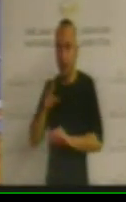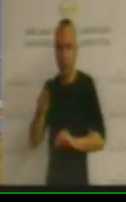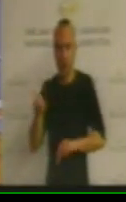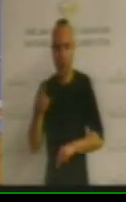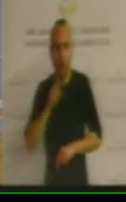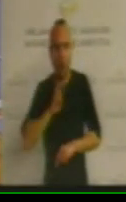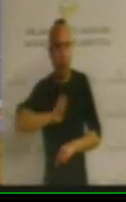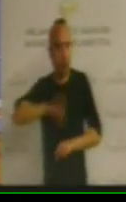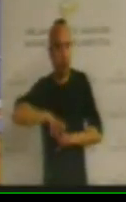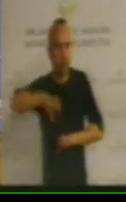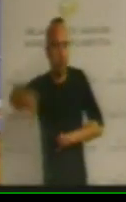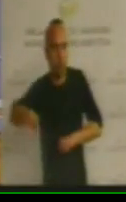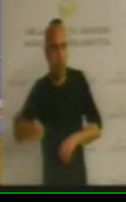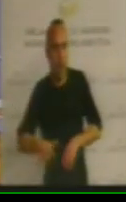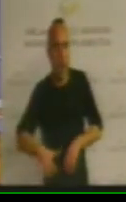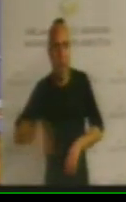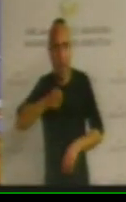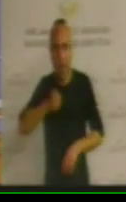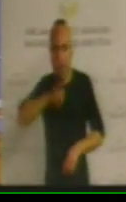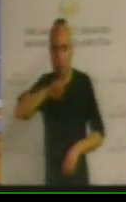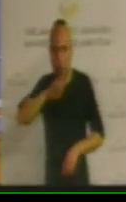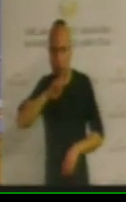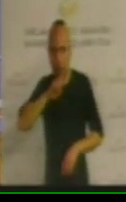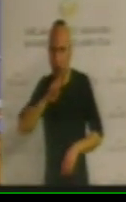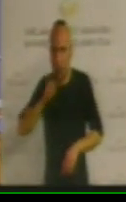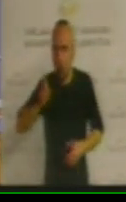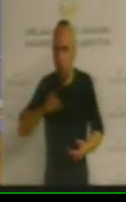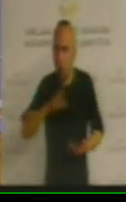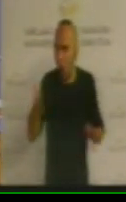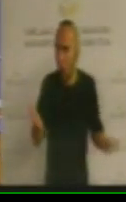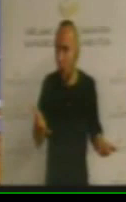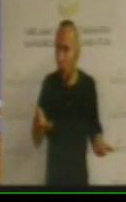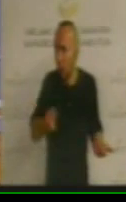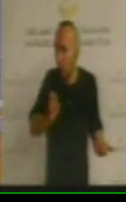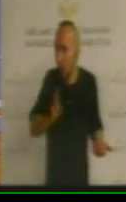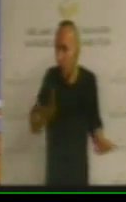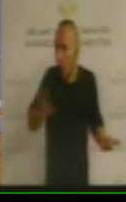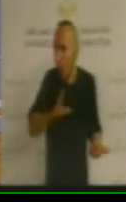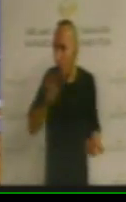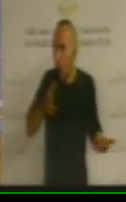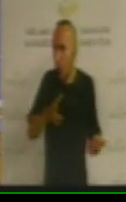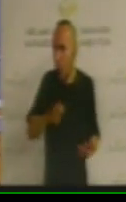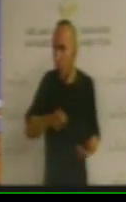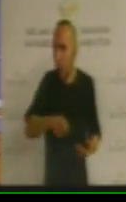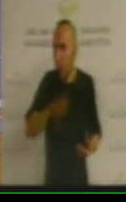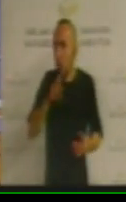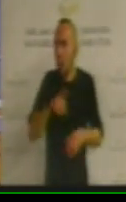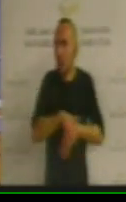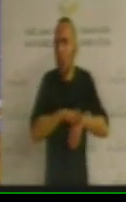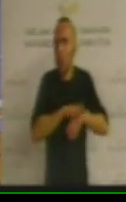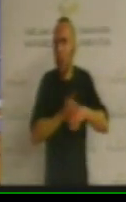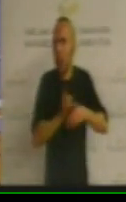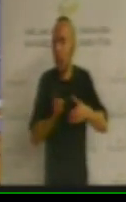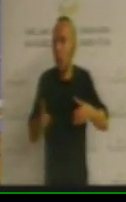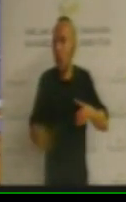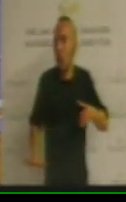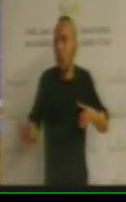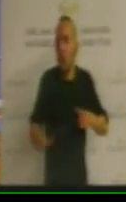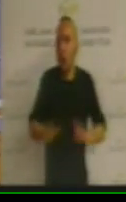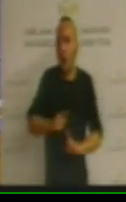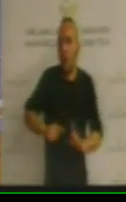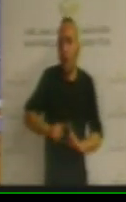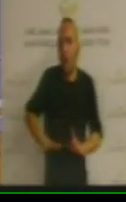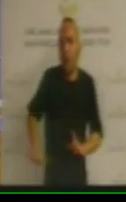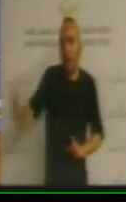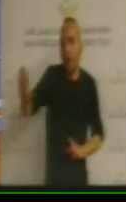nueva ubicación en la Ribera. ¿Por qué la Ribera no? ¿Por qué no? ¿Por qué no? ¿Por qué excluye este gobierno excluyente a la zona media, a la